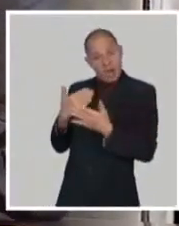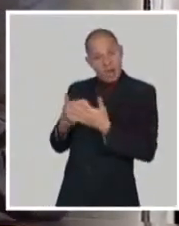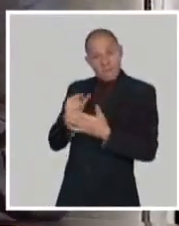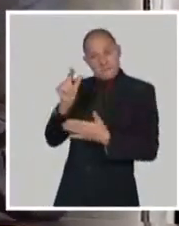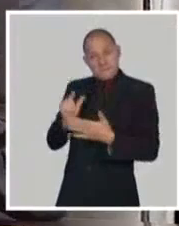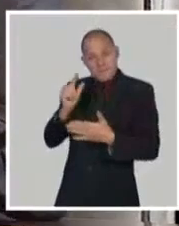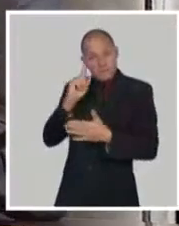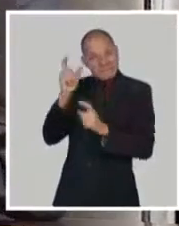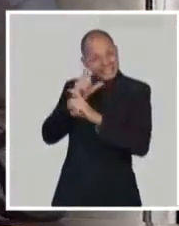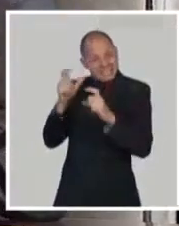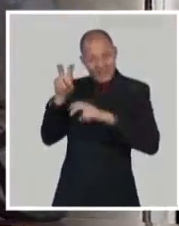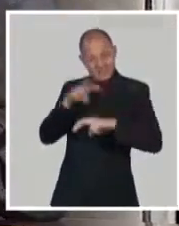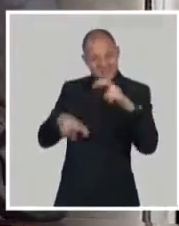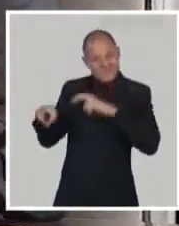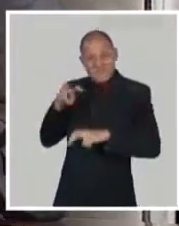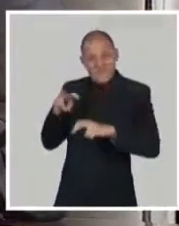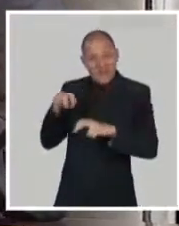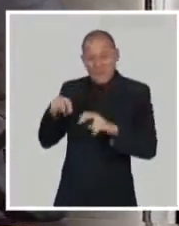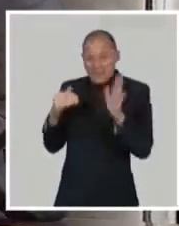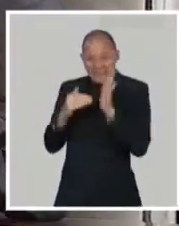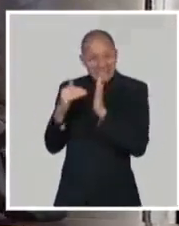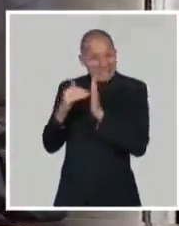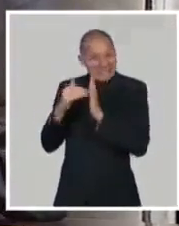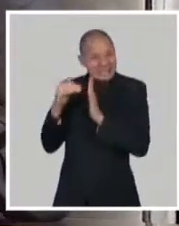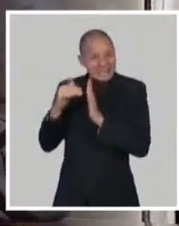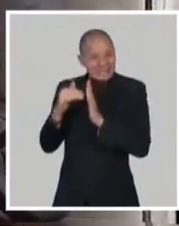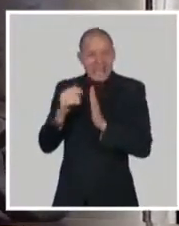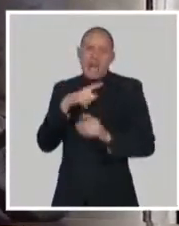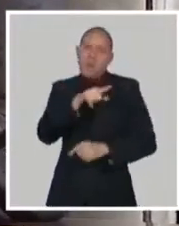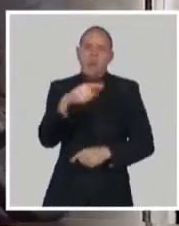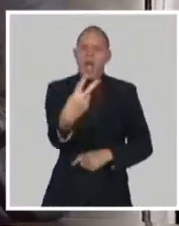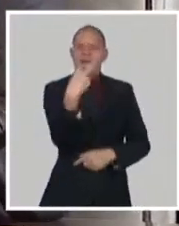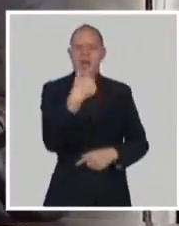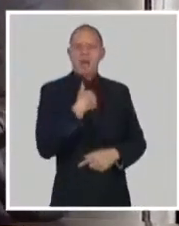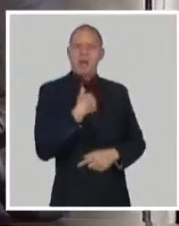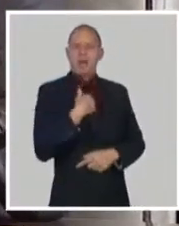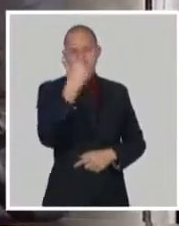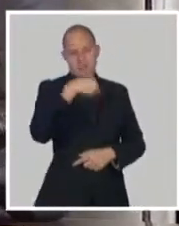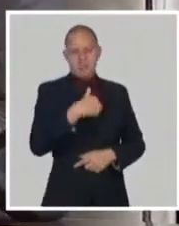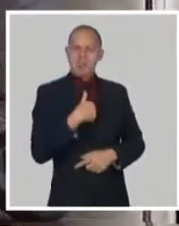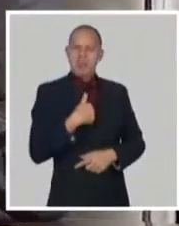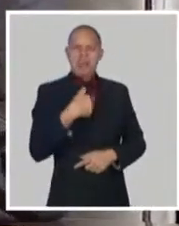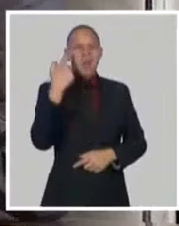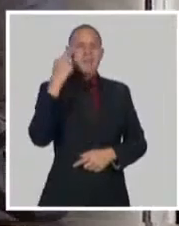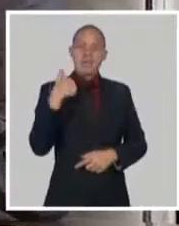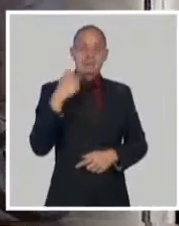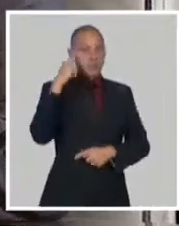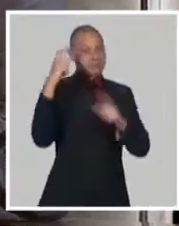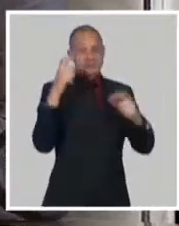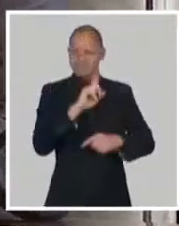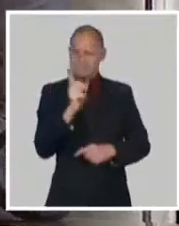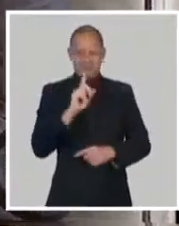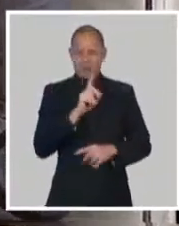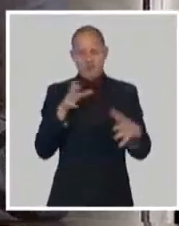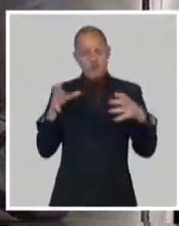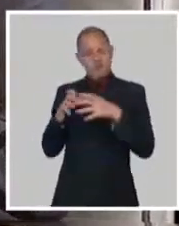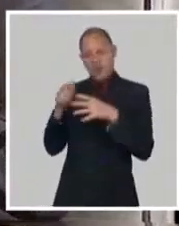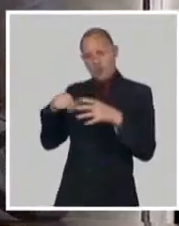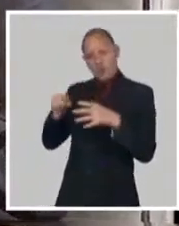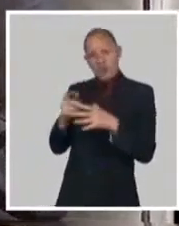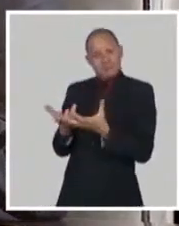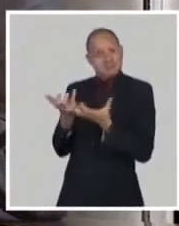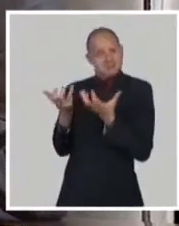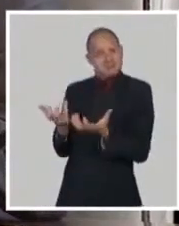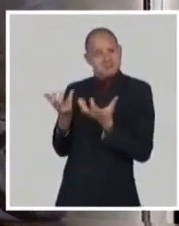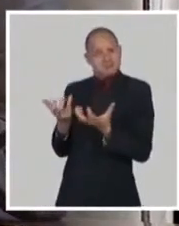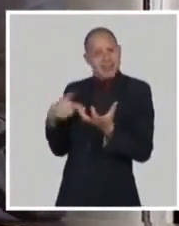desarrollo de la vacuna. Y realmente lo que se ve a lo mejor es se personifica en alguien, pero realmente uno está representando a